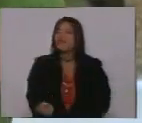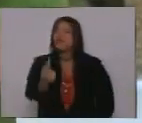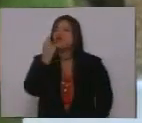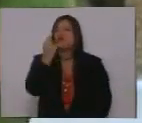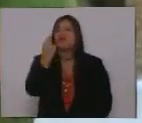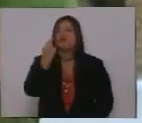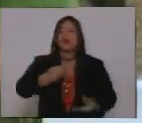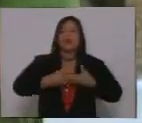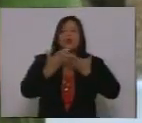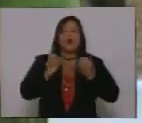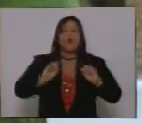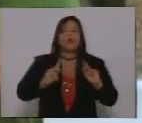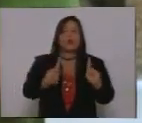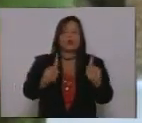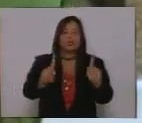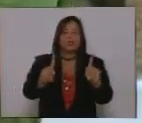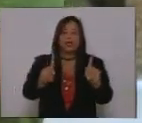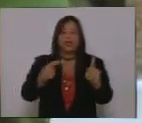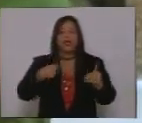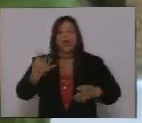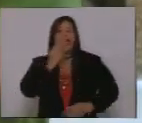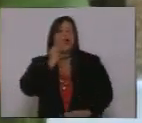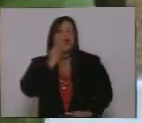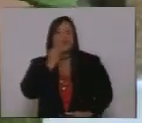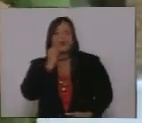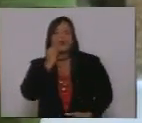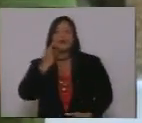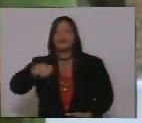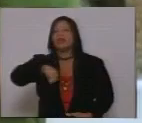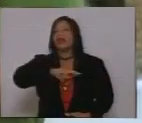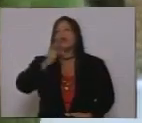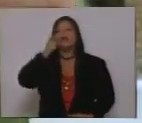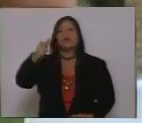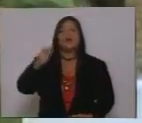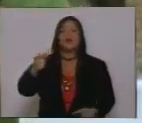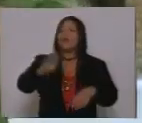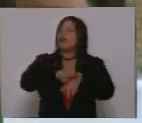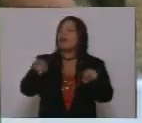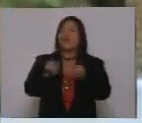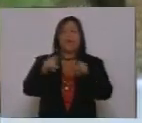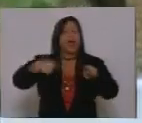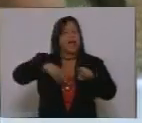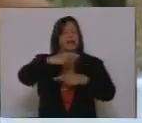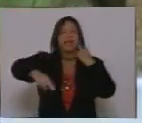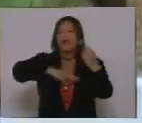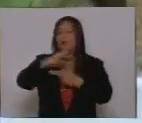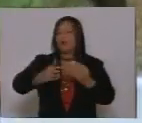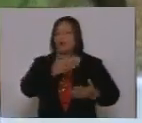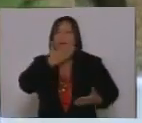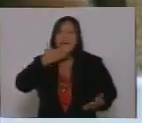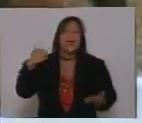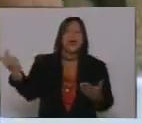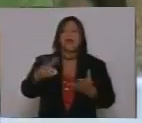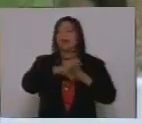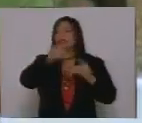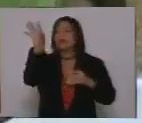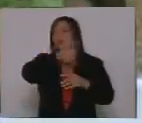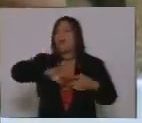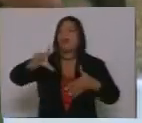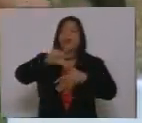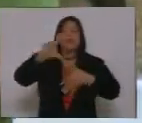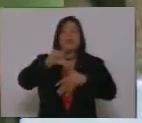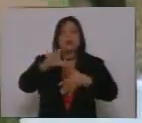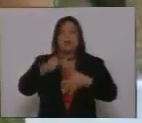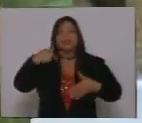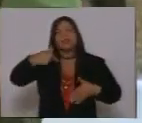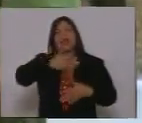le brinde las oportunidades a la juventud y a nuestro pueblo como lo ha hecho la Revolución Bolivariana, encarnada en